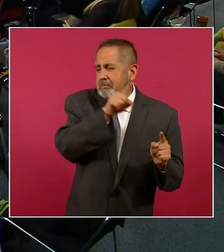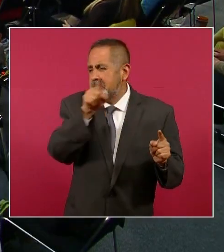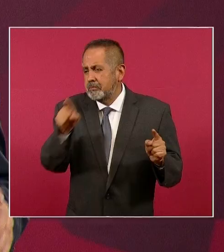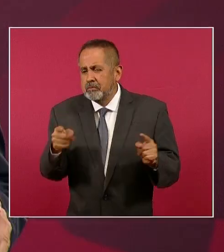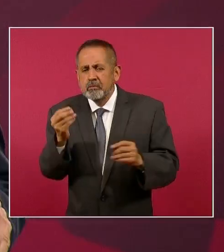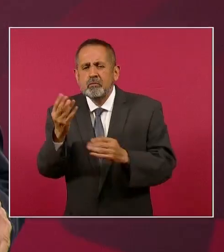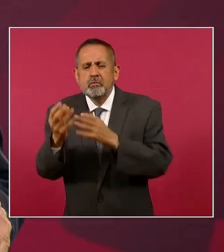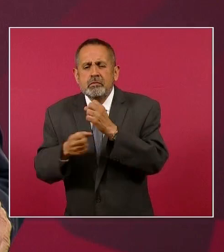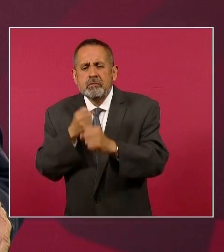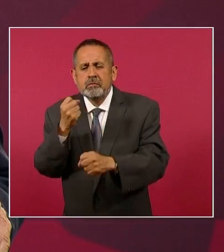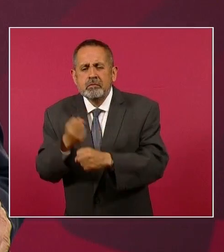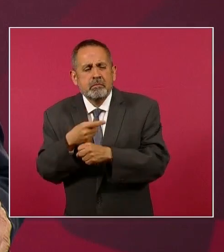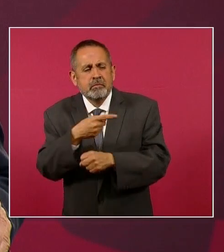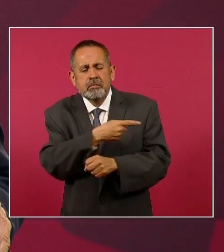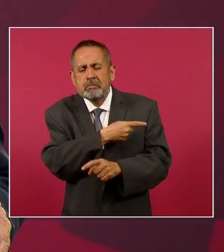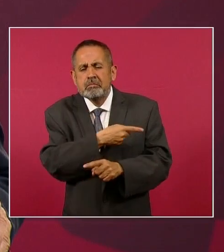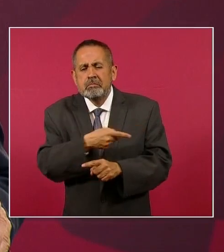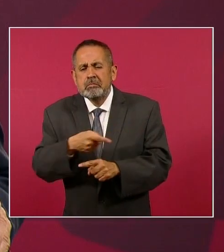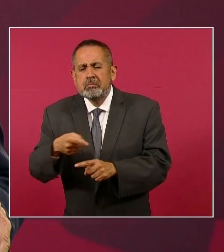lleva?